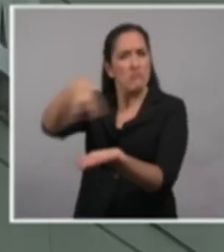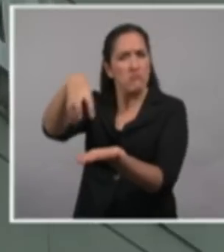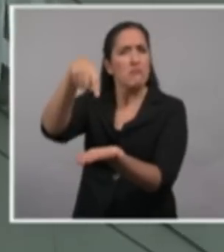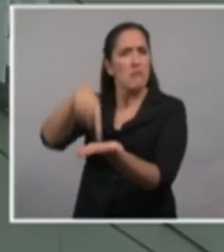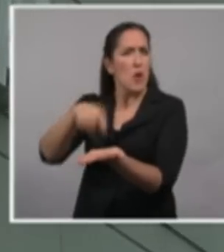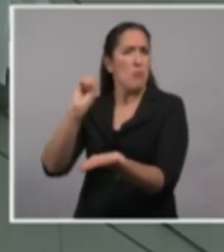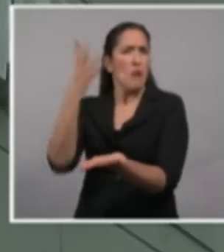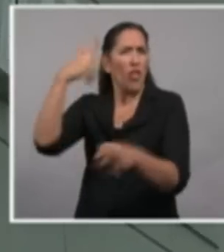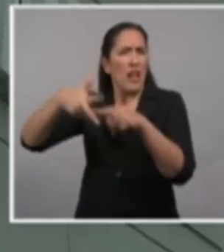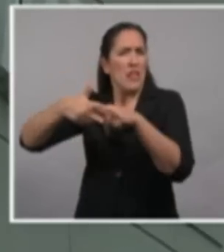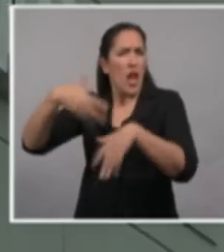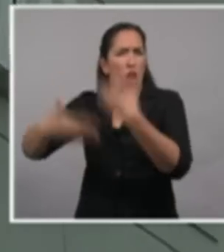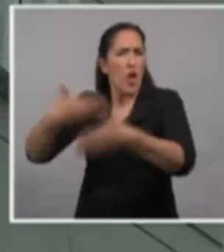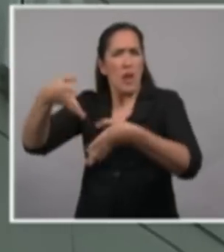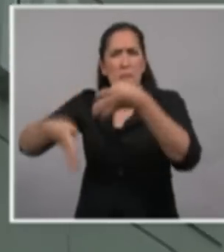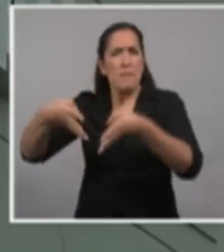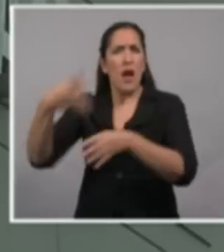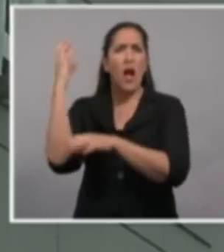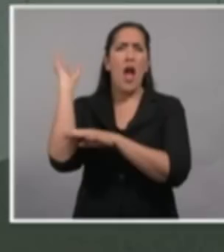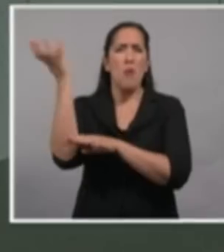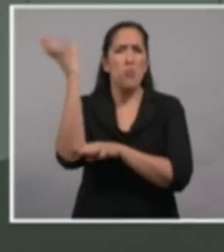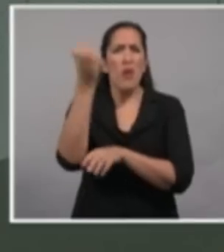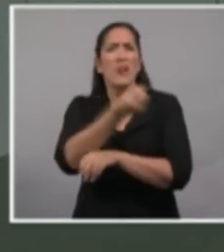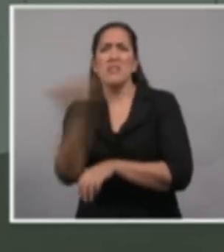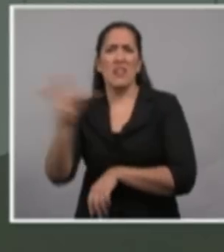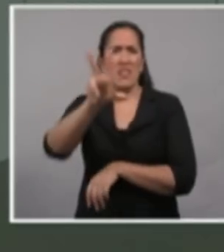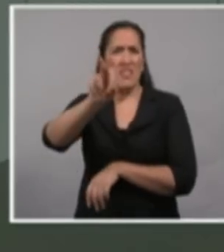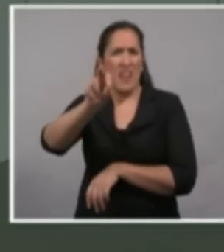moderna aparatología, con más de 30 ambulancias también,